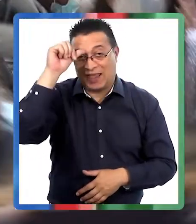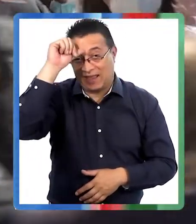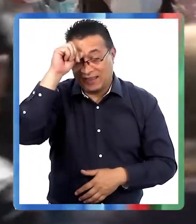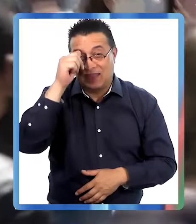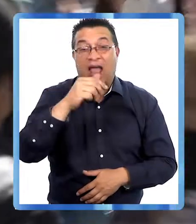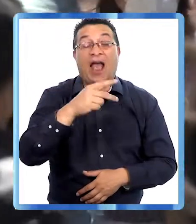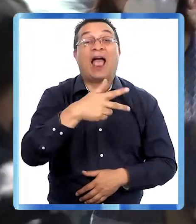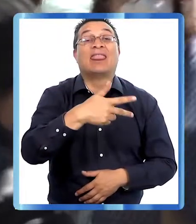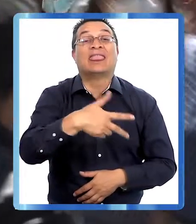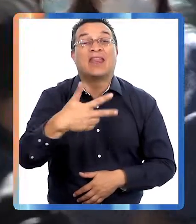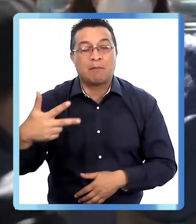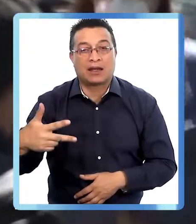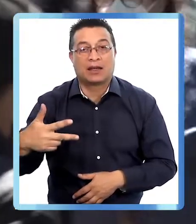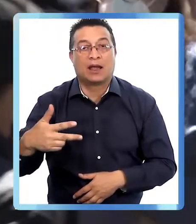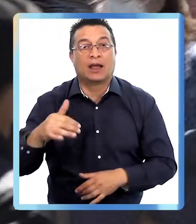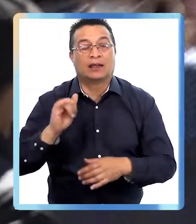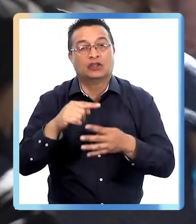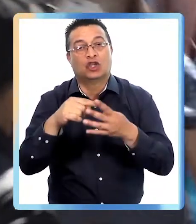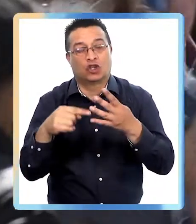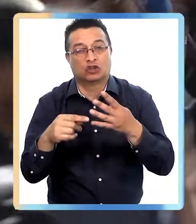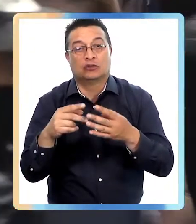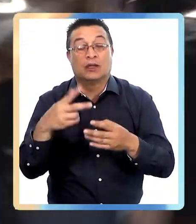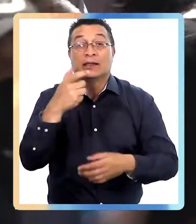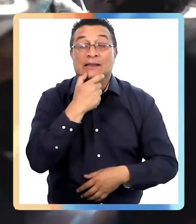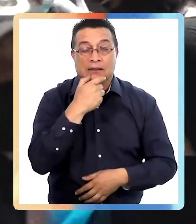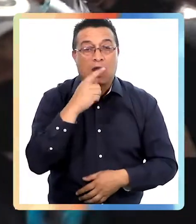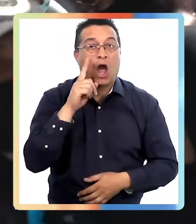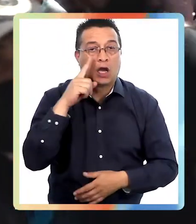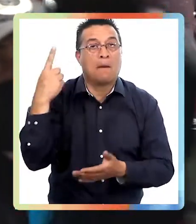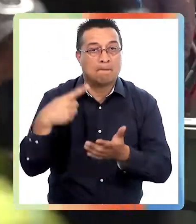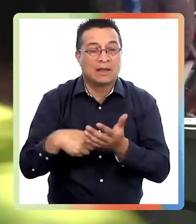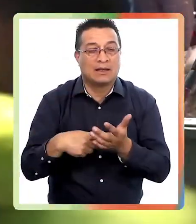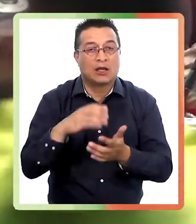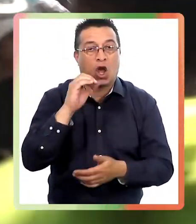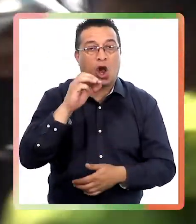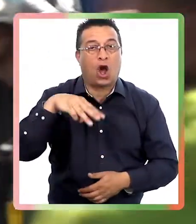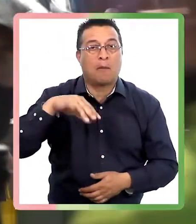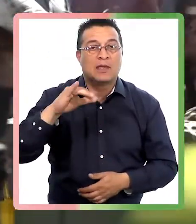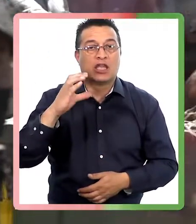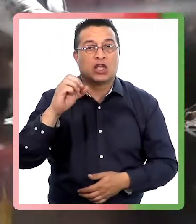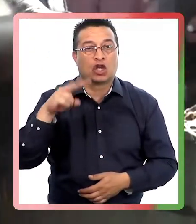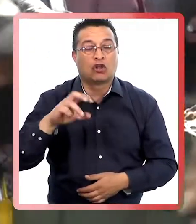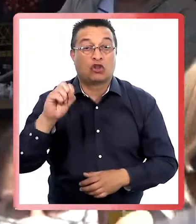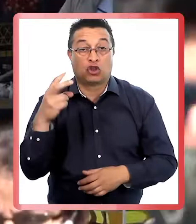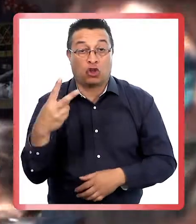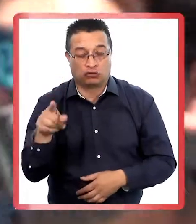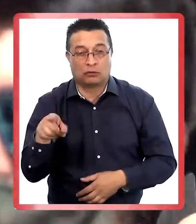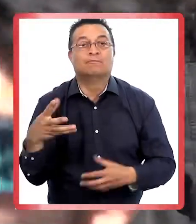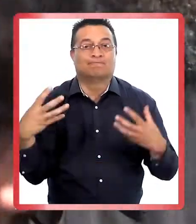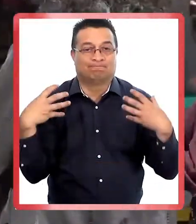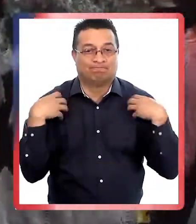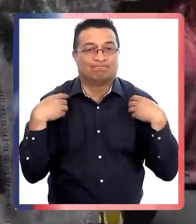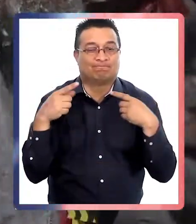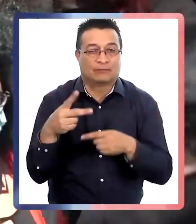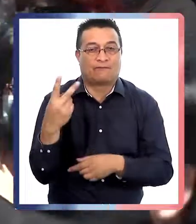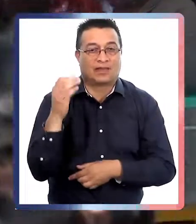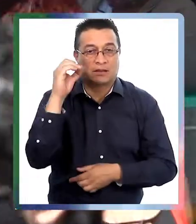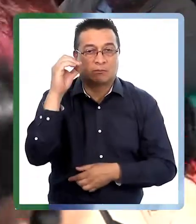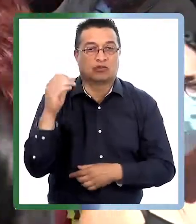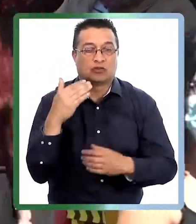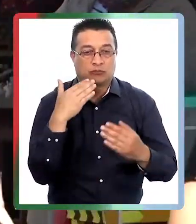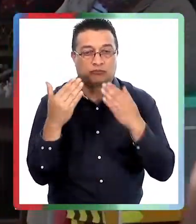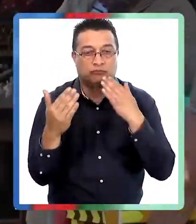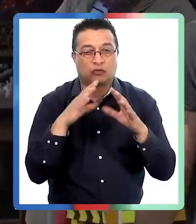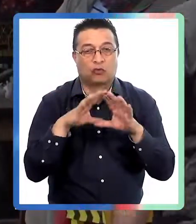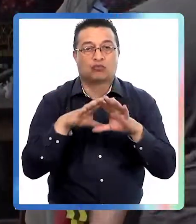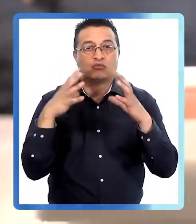Dinamarca. En el Reino Unido ya se han detectado 1.000 casos. Omicron 2 ya es responsable del 20% de los contagios en